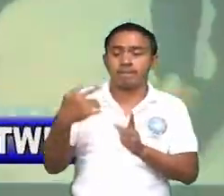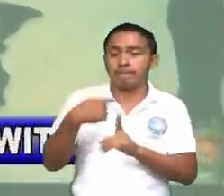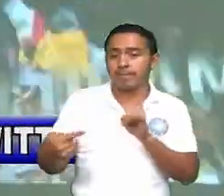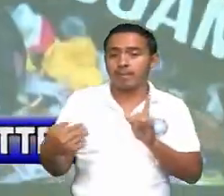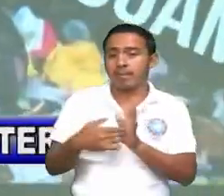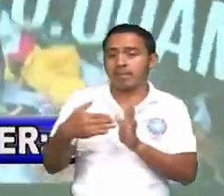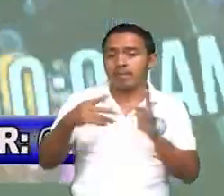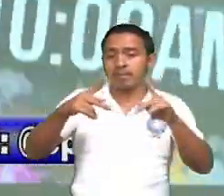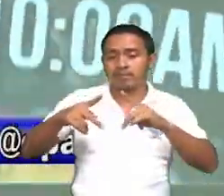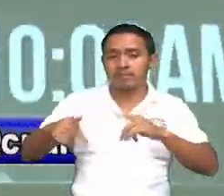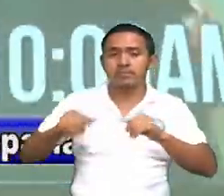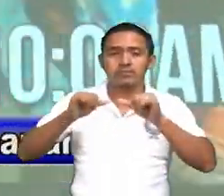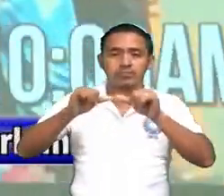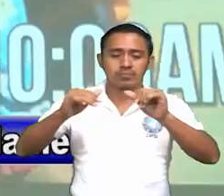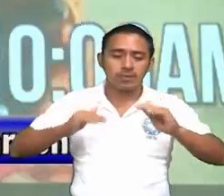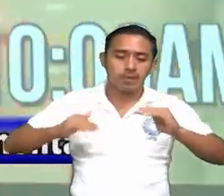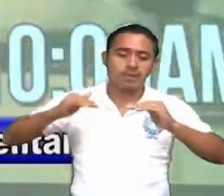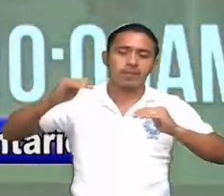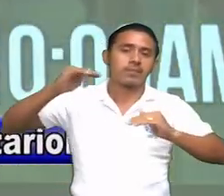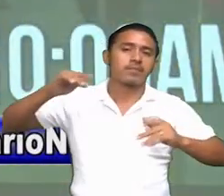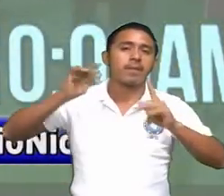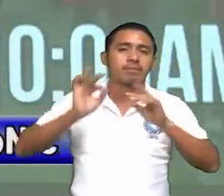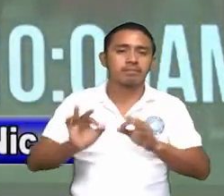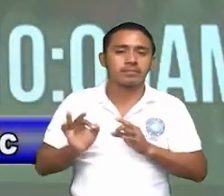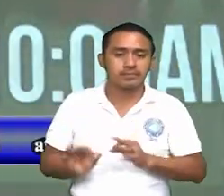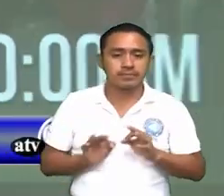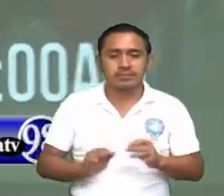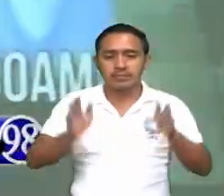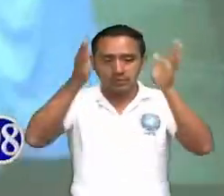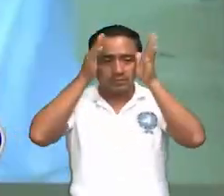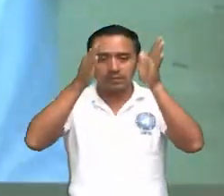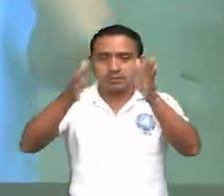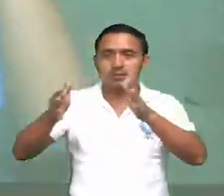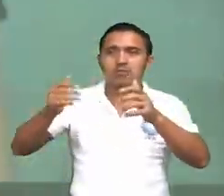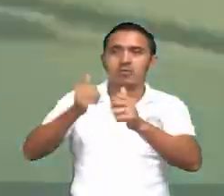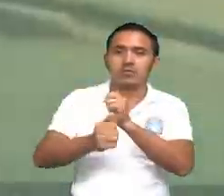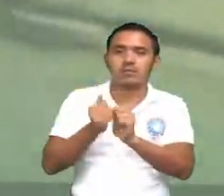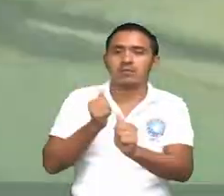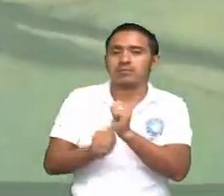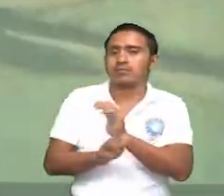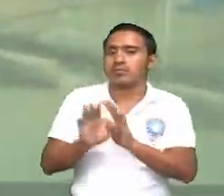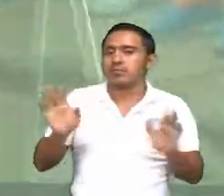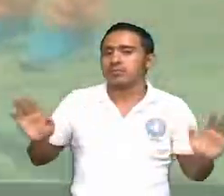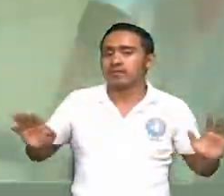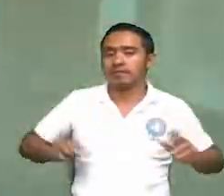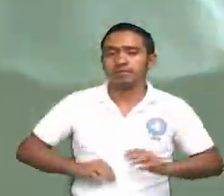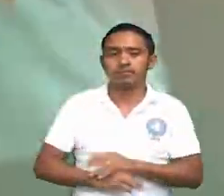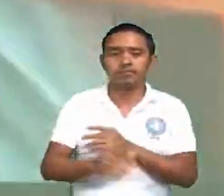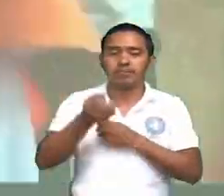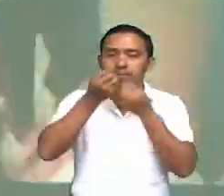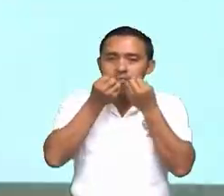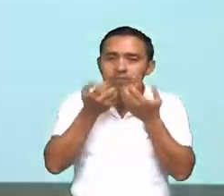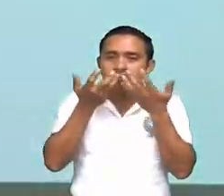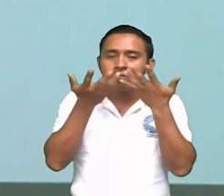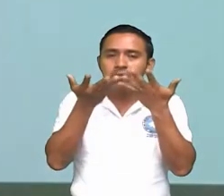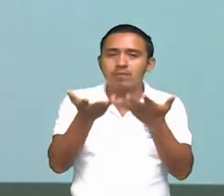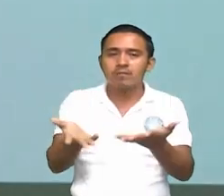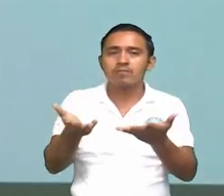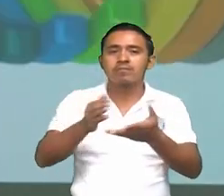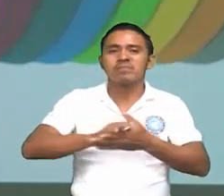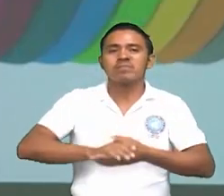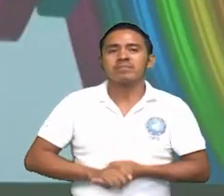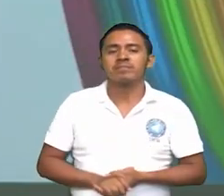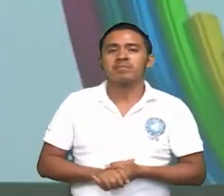lo que se espera seguir sumando para estar preparados y atentos ante cualquier desastre natural. Con cámara de Wendell Noguera, para el